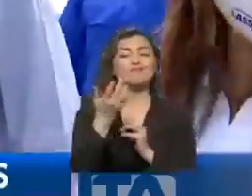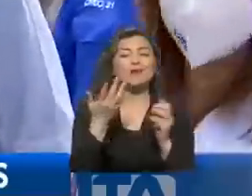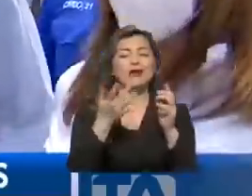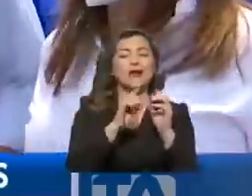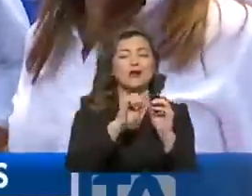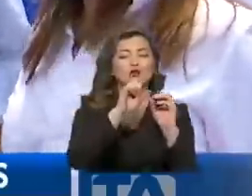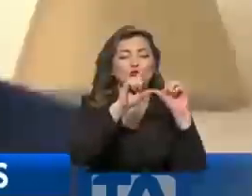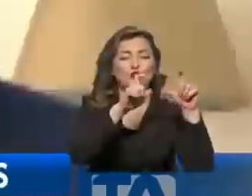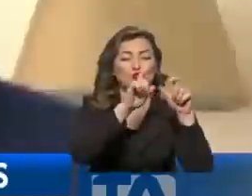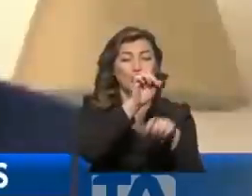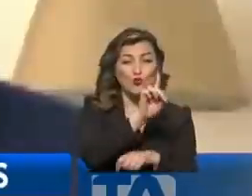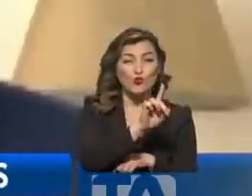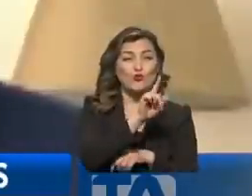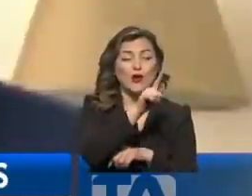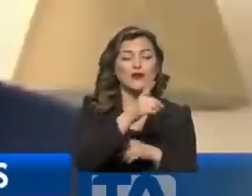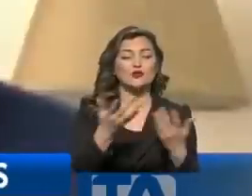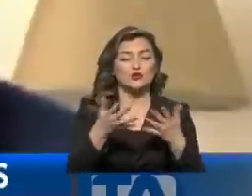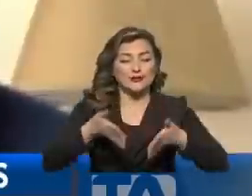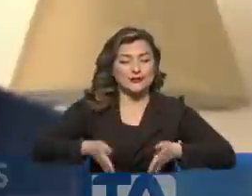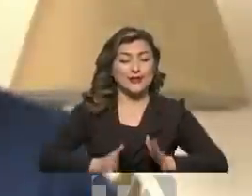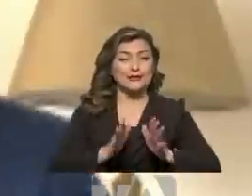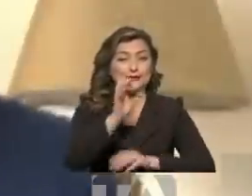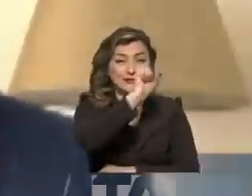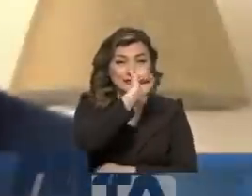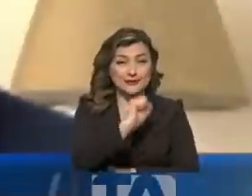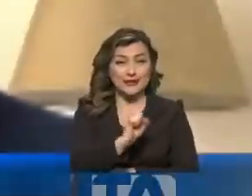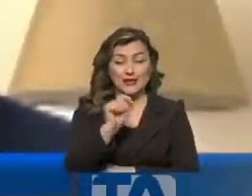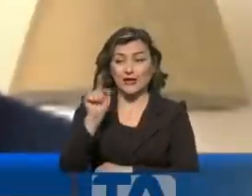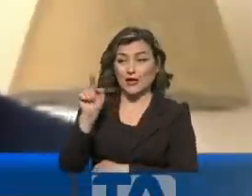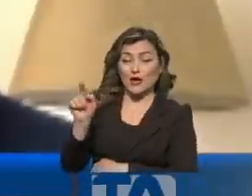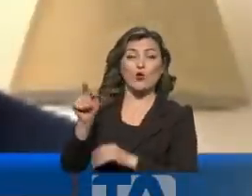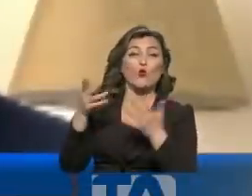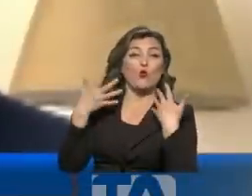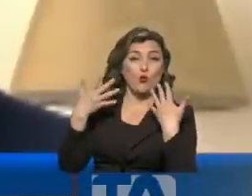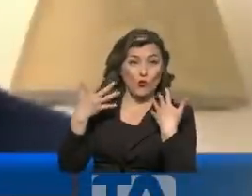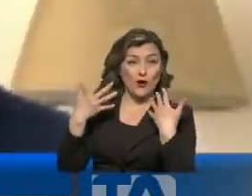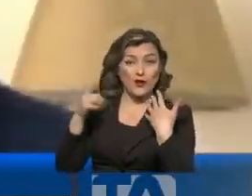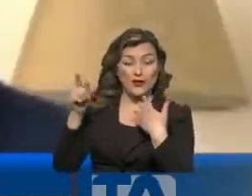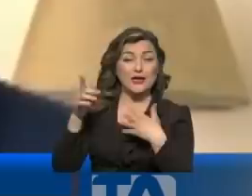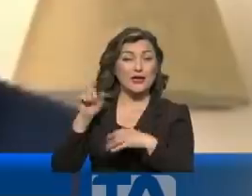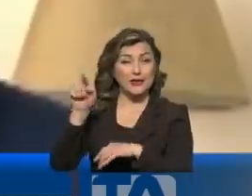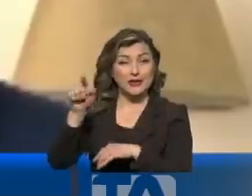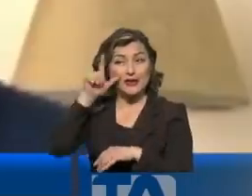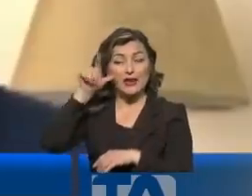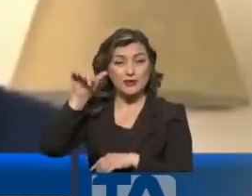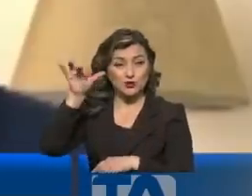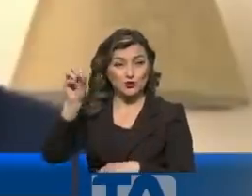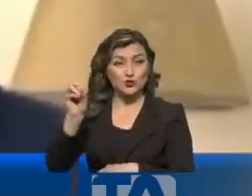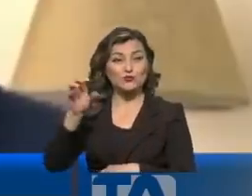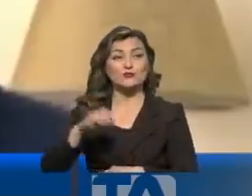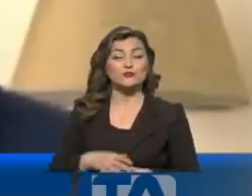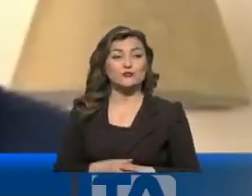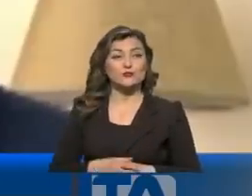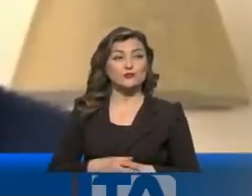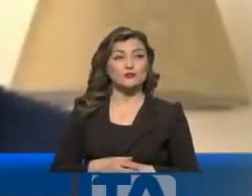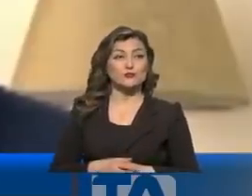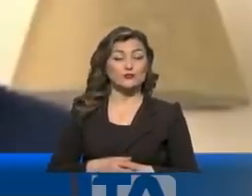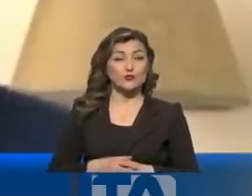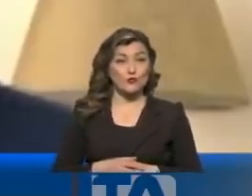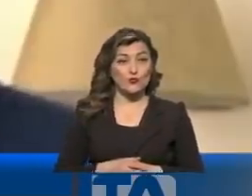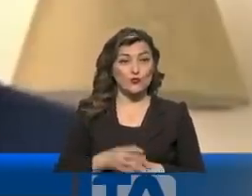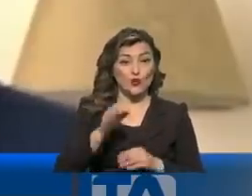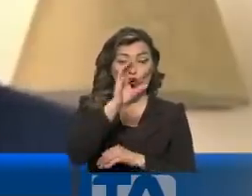fueron invertidos. Más bien eso refleja que el voto rural en la costa, por los ofrecimientos que